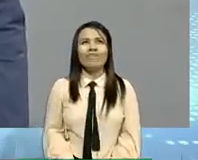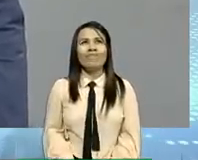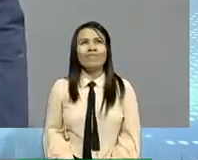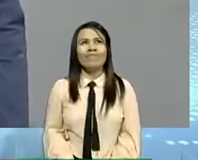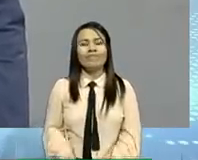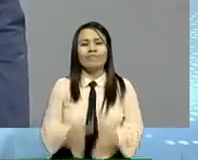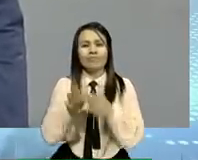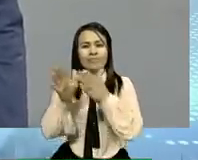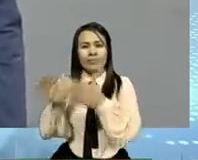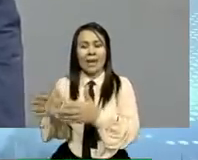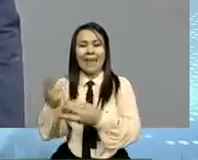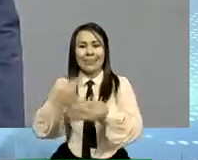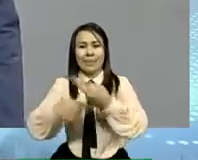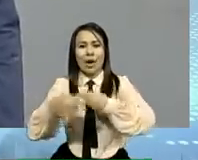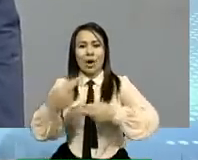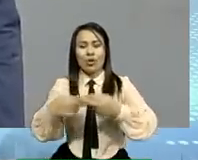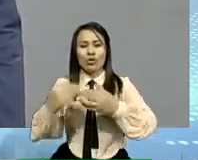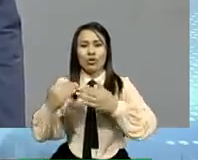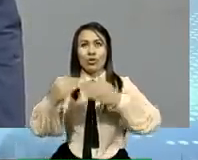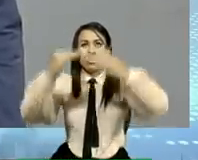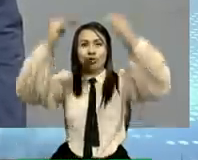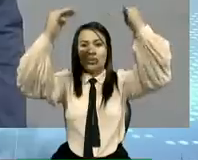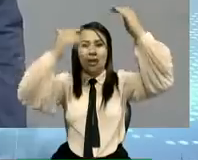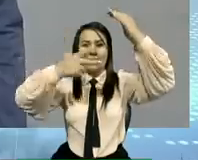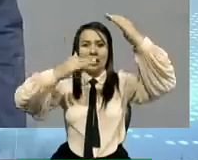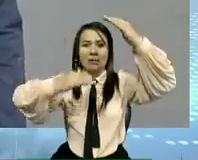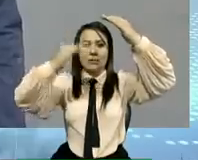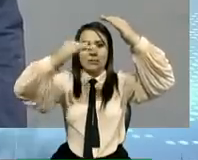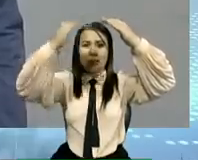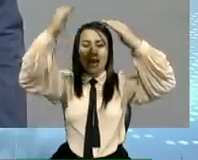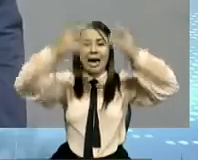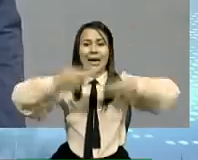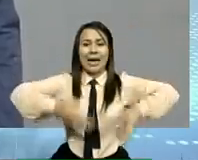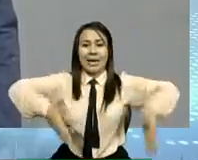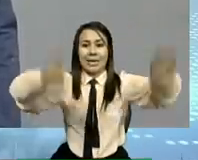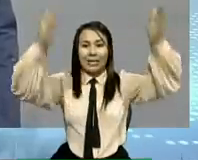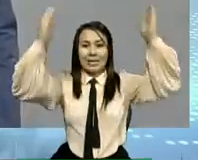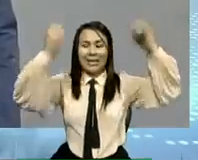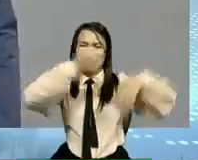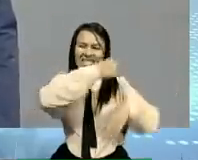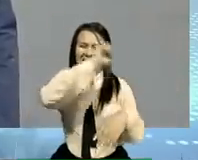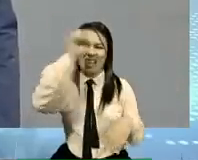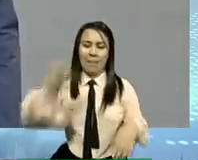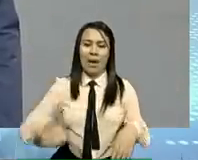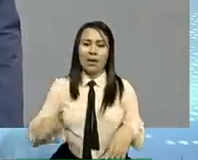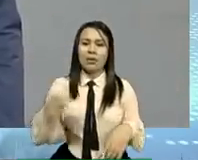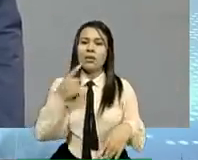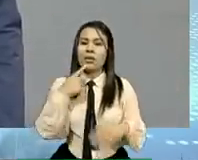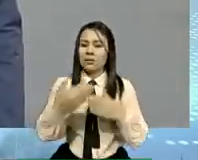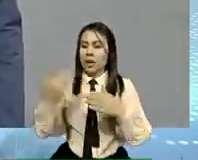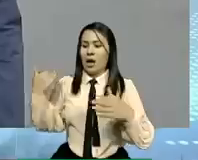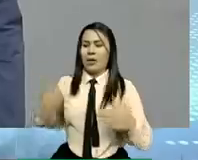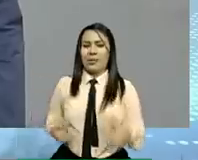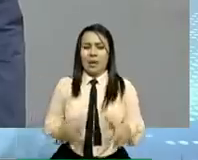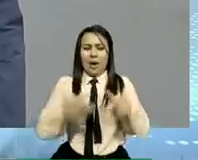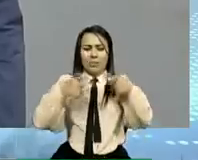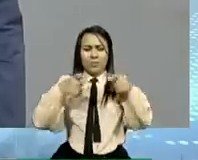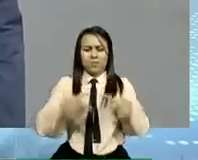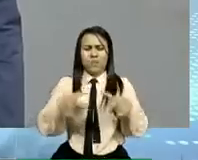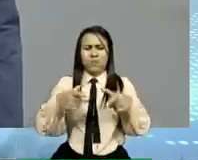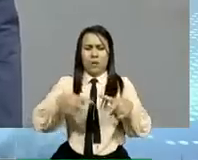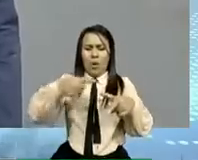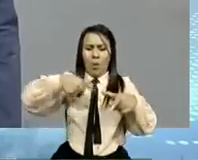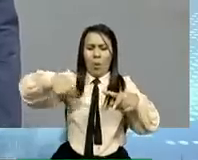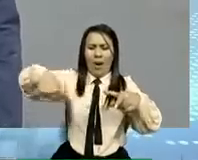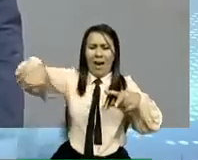y un centro comercial alto de tres pisos que está ahí, hay en media vía, avenida Orellana, un tremendo